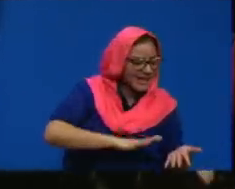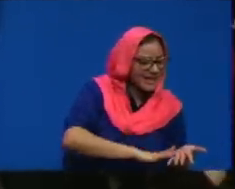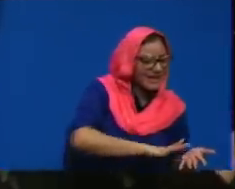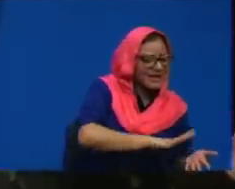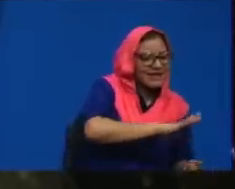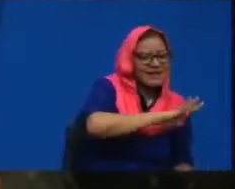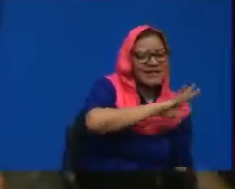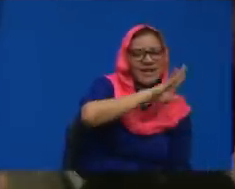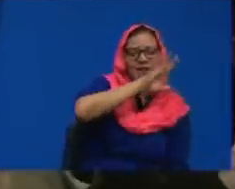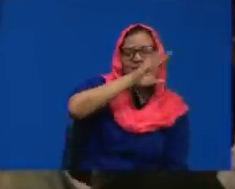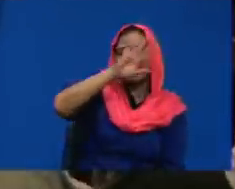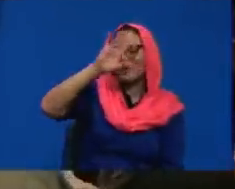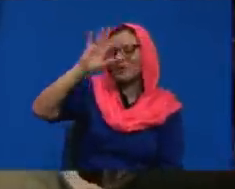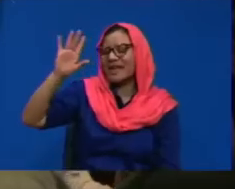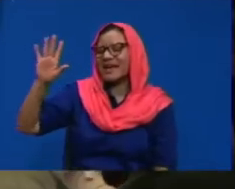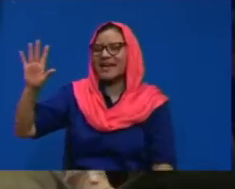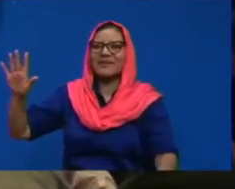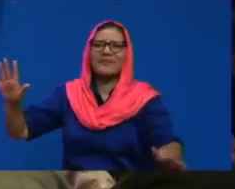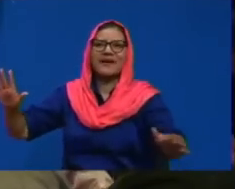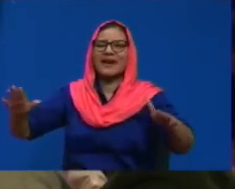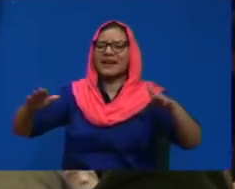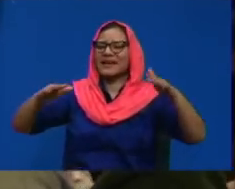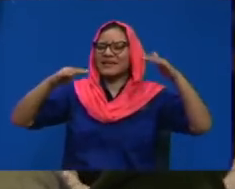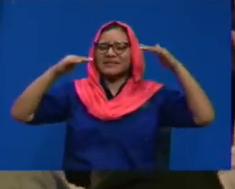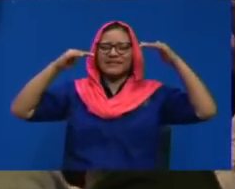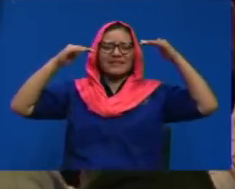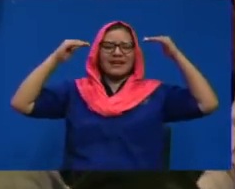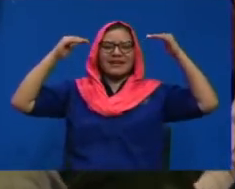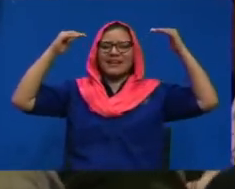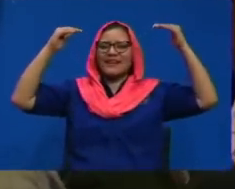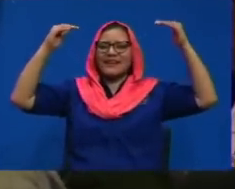Coronaste en gloria y